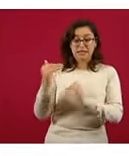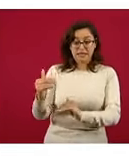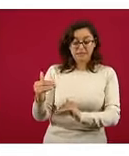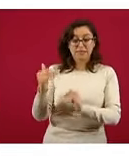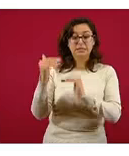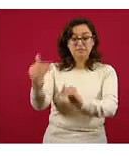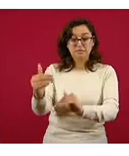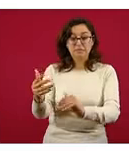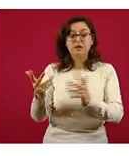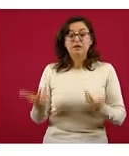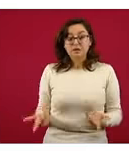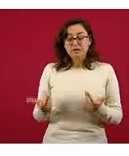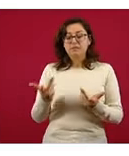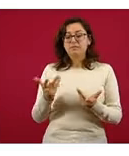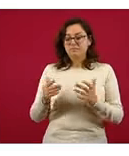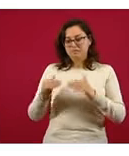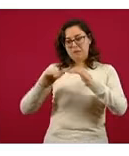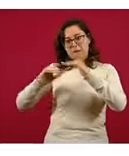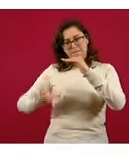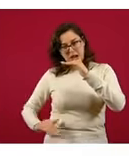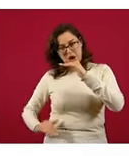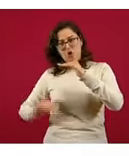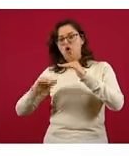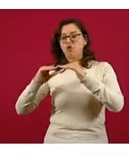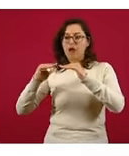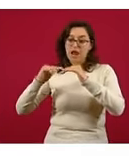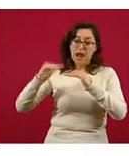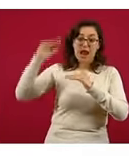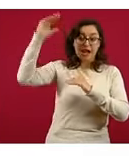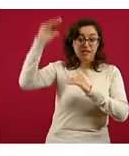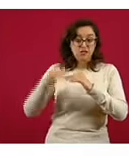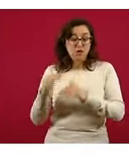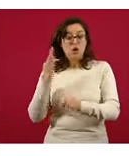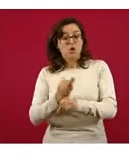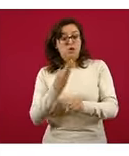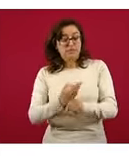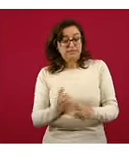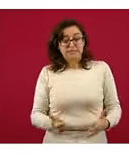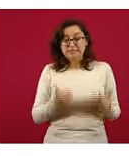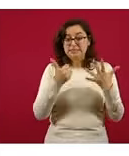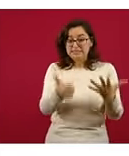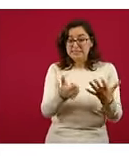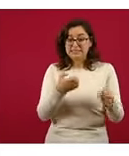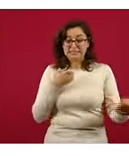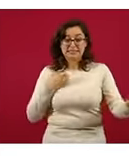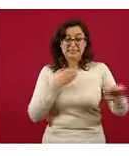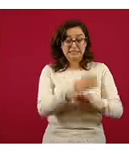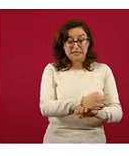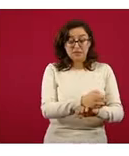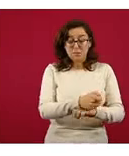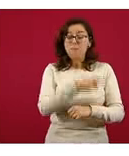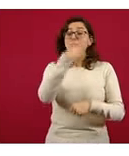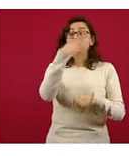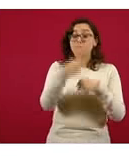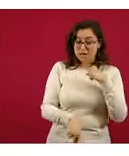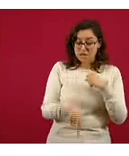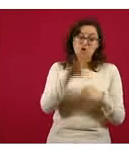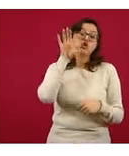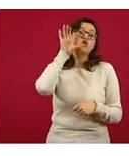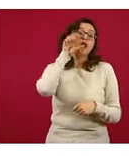estimaciones bajas también dentro del mismo rango y altas. Estas seis entidades federativas son las que dentro del riesgo